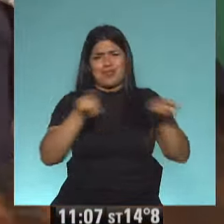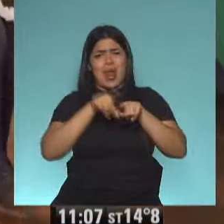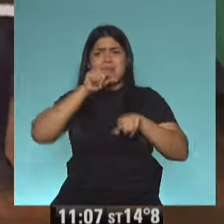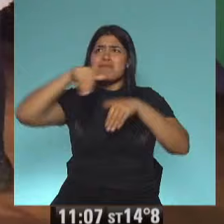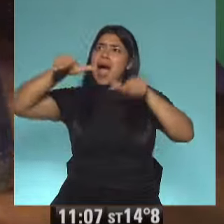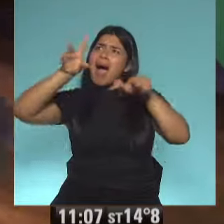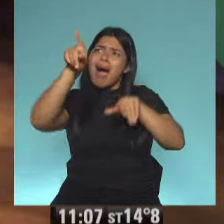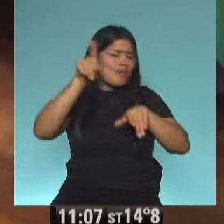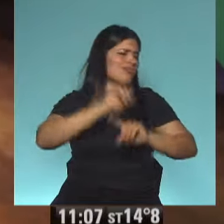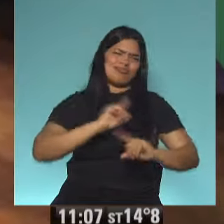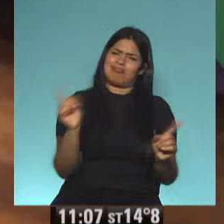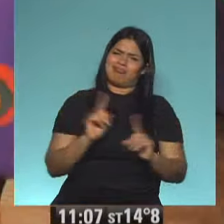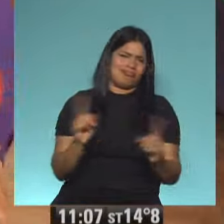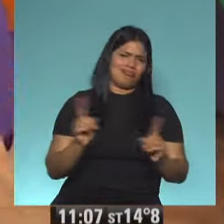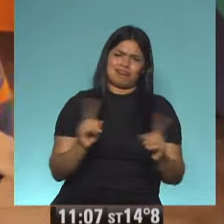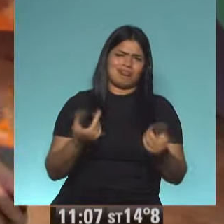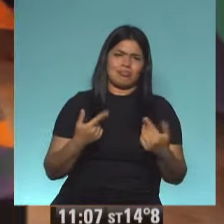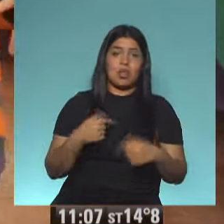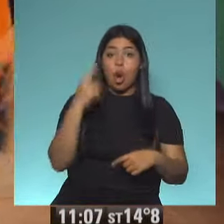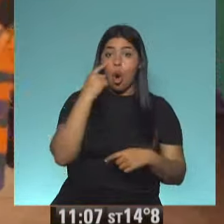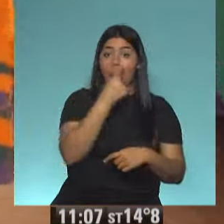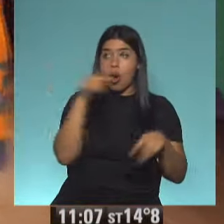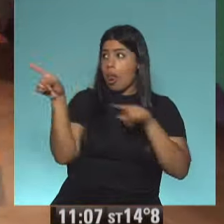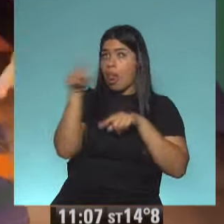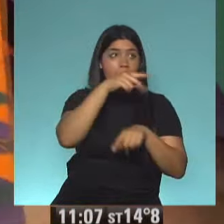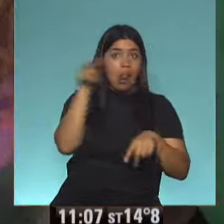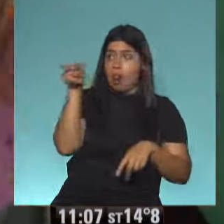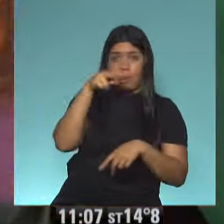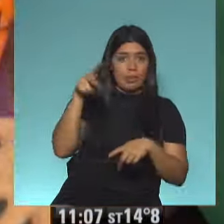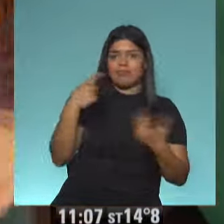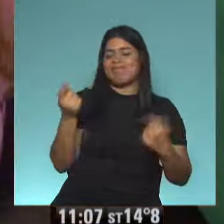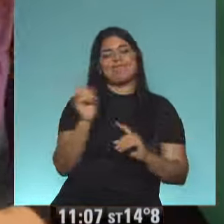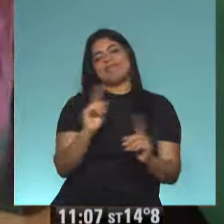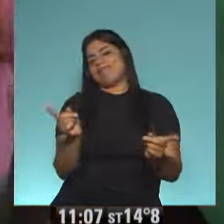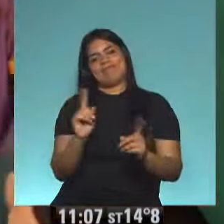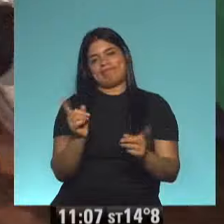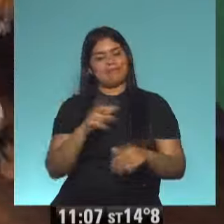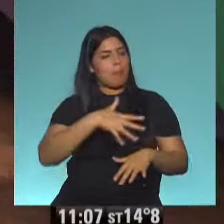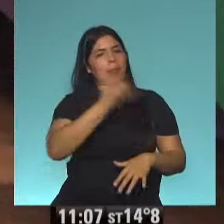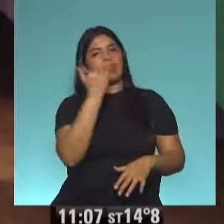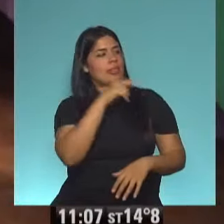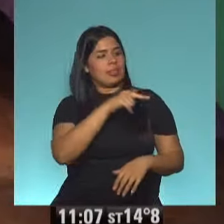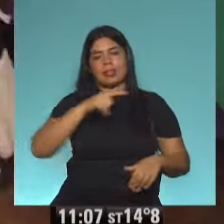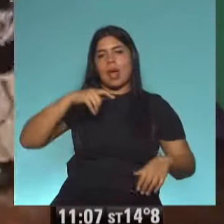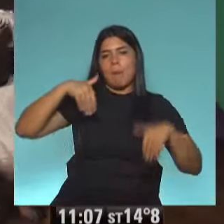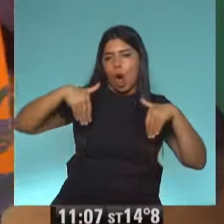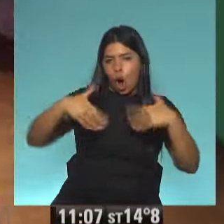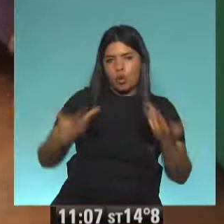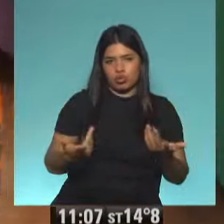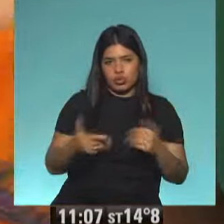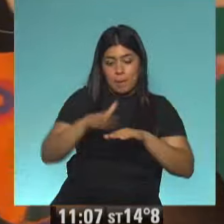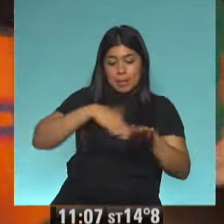Si mueve los hombros para carnaval, cara ya no creo. Si mueve los pies para carnaval, es